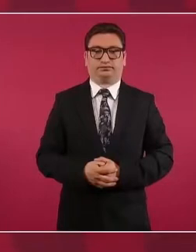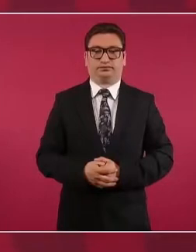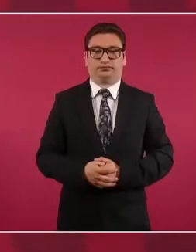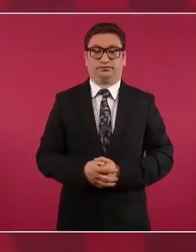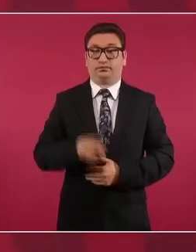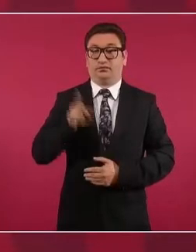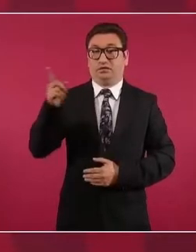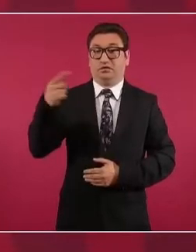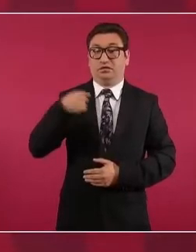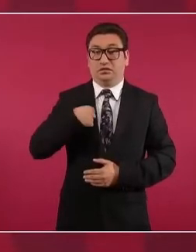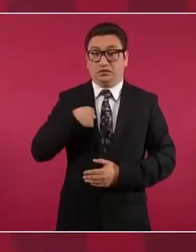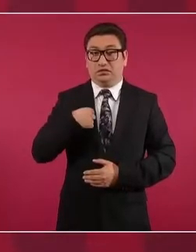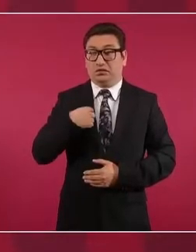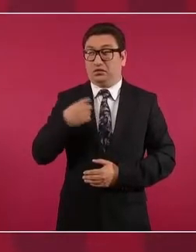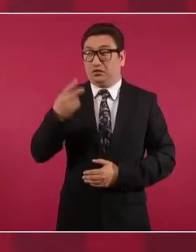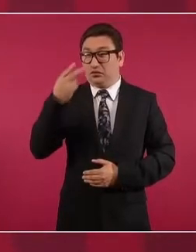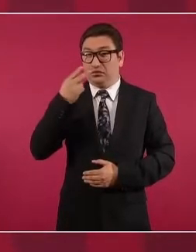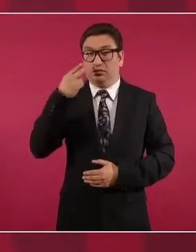llamándome loco,